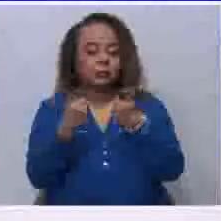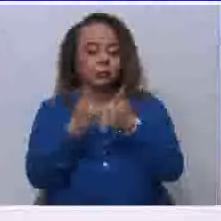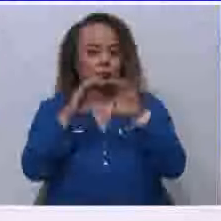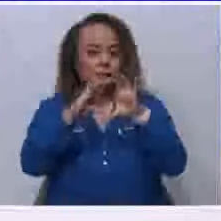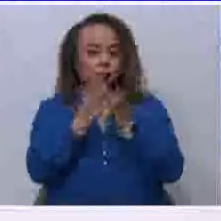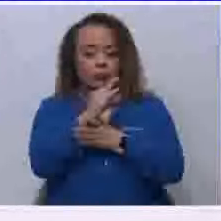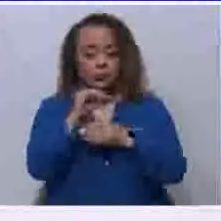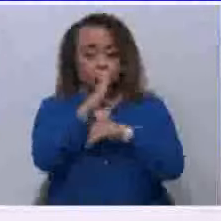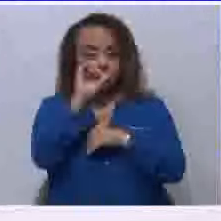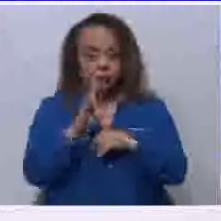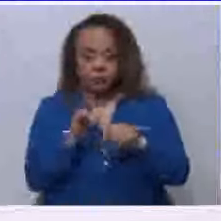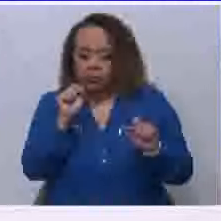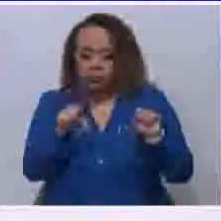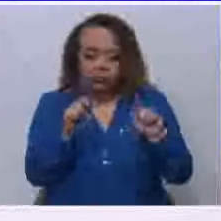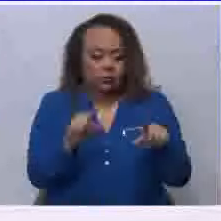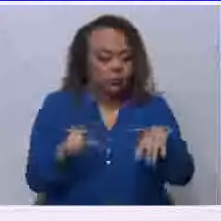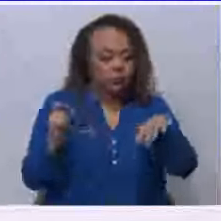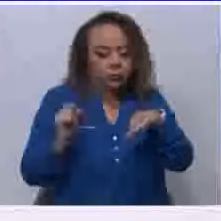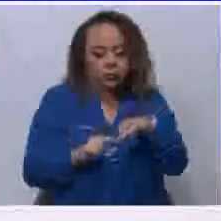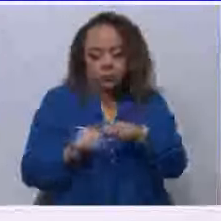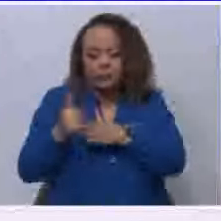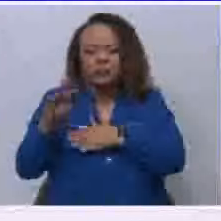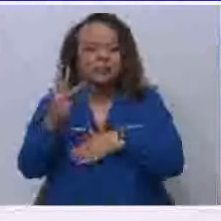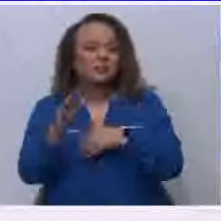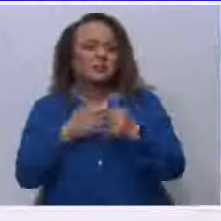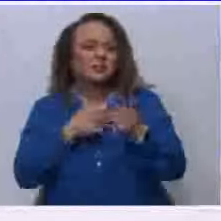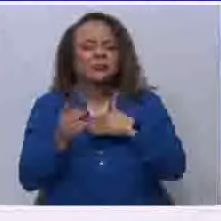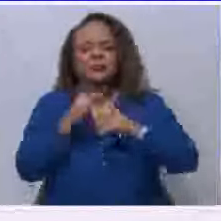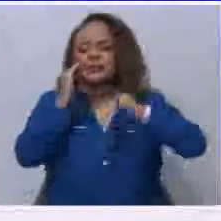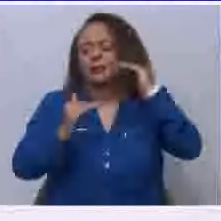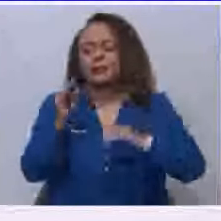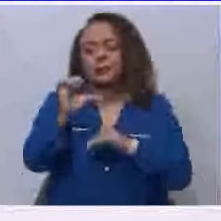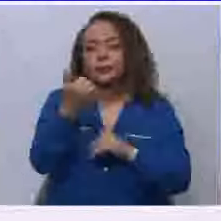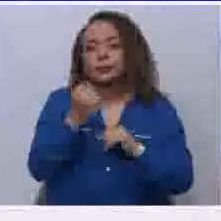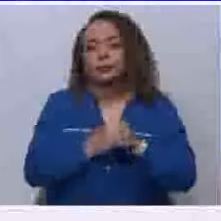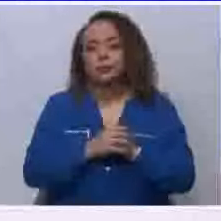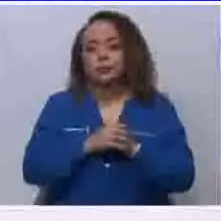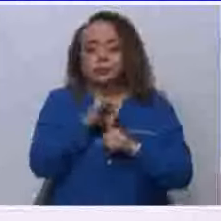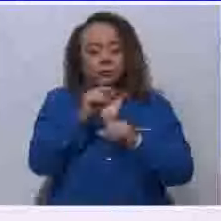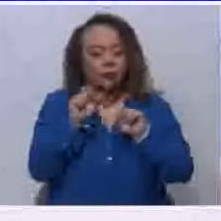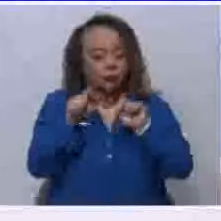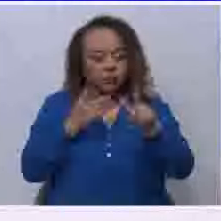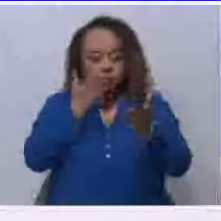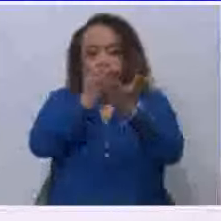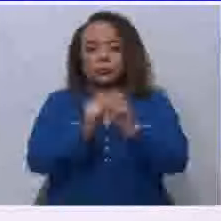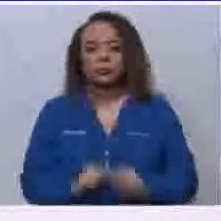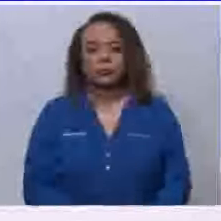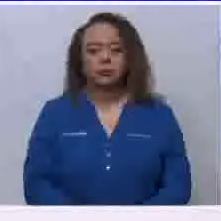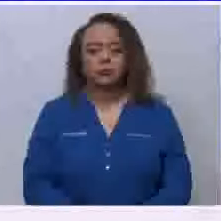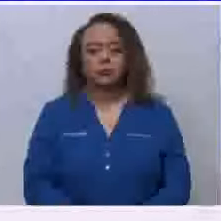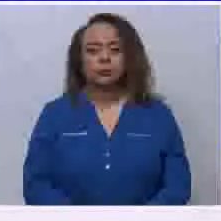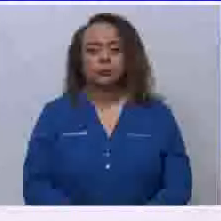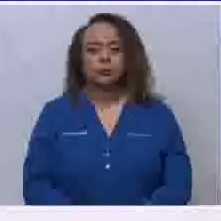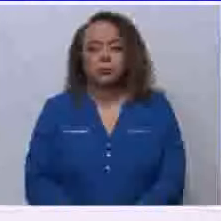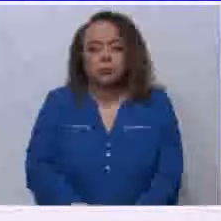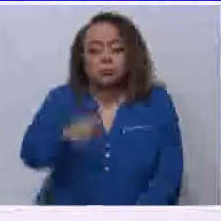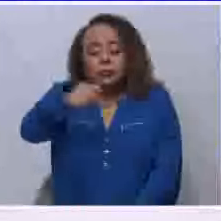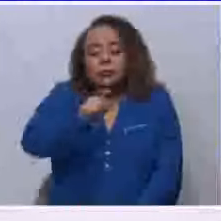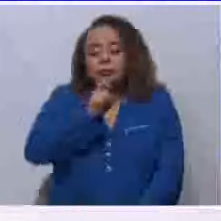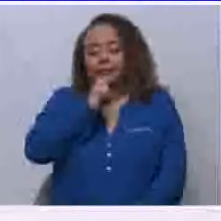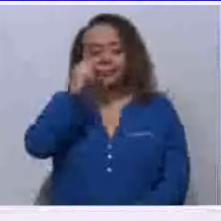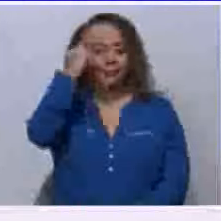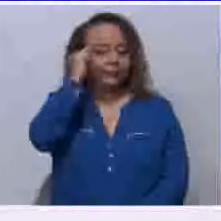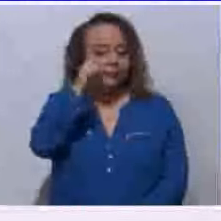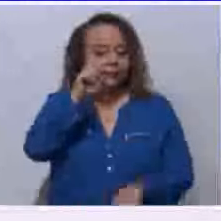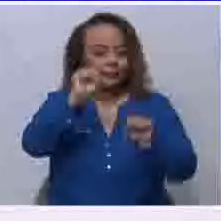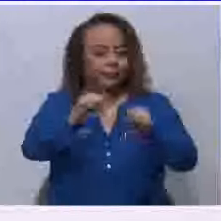sale agresivo, mete 2 goles. Después le meten 4, hablemos del desequilibrio, es otra cuestión. Pero sale agresivo y propositivo, en cierta medida. Hoy es difícil pensar